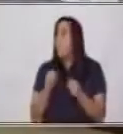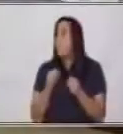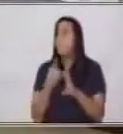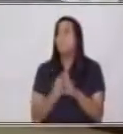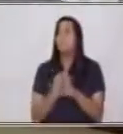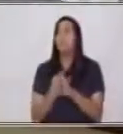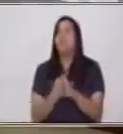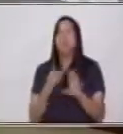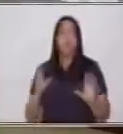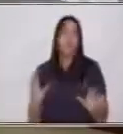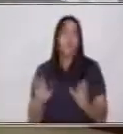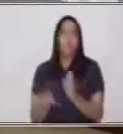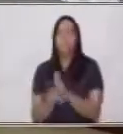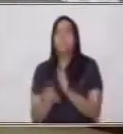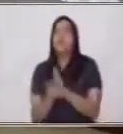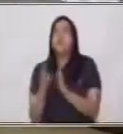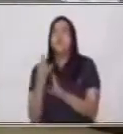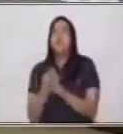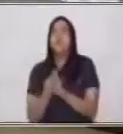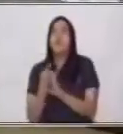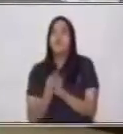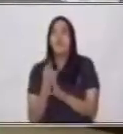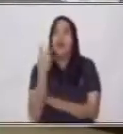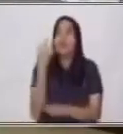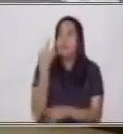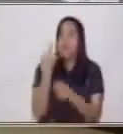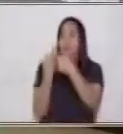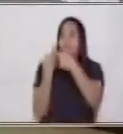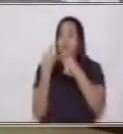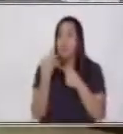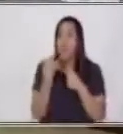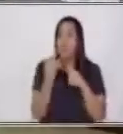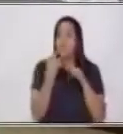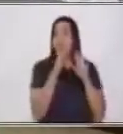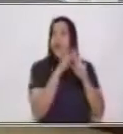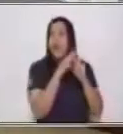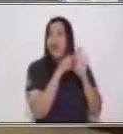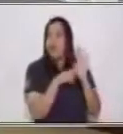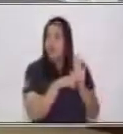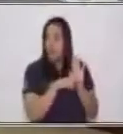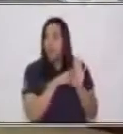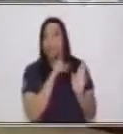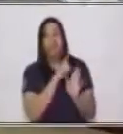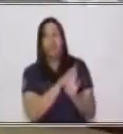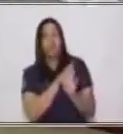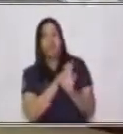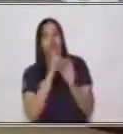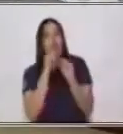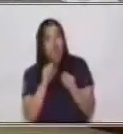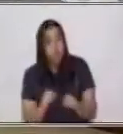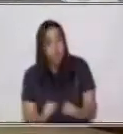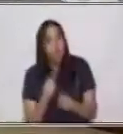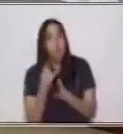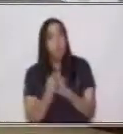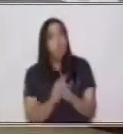identidad. ¿Cuál es la matriz identidad? Aquella cuya diagonal principal está formada